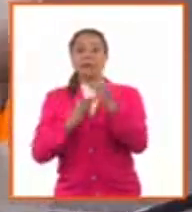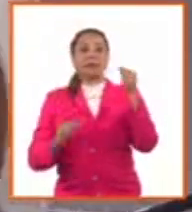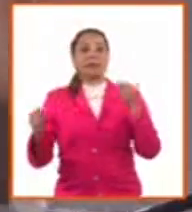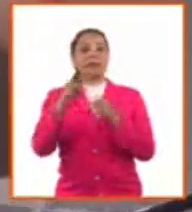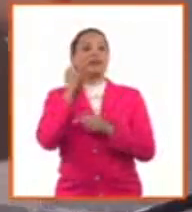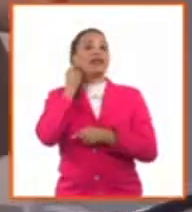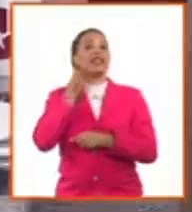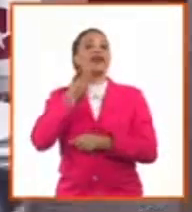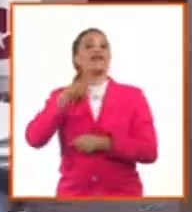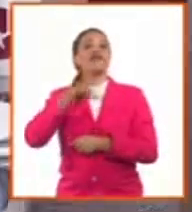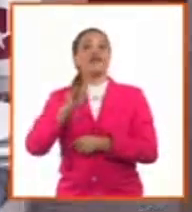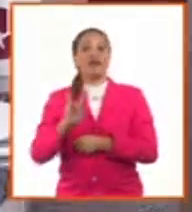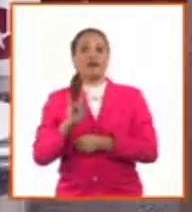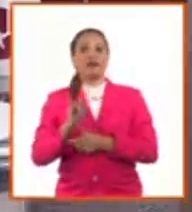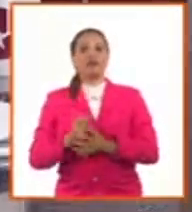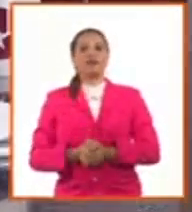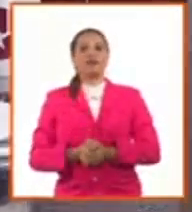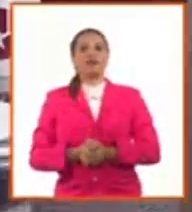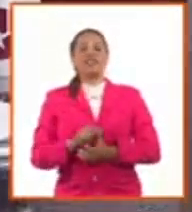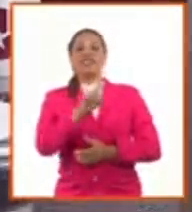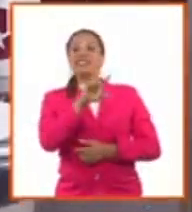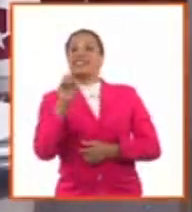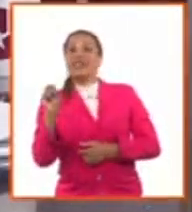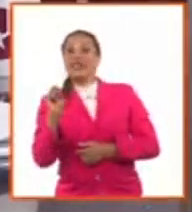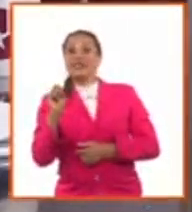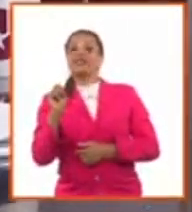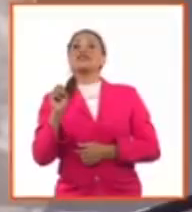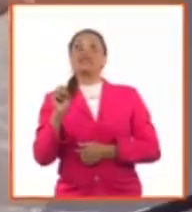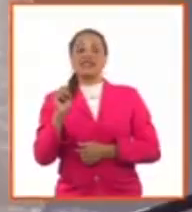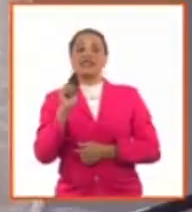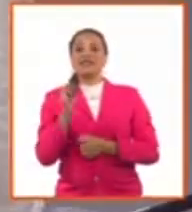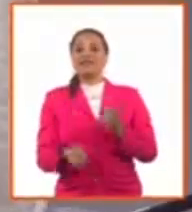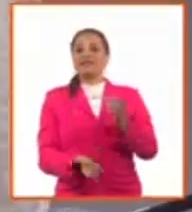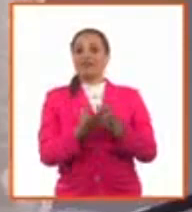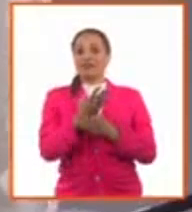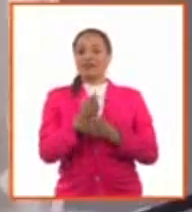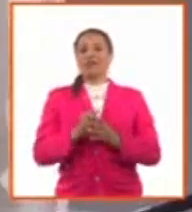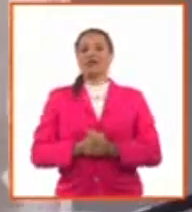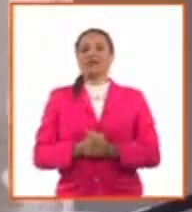en particular, la Federación Estudiantil Universitaria. 10 y 100. Así es, en aniversarios